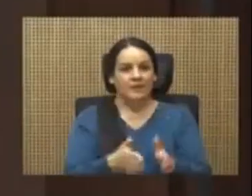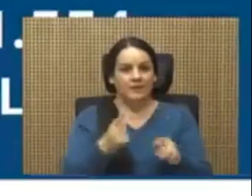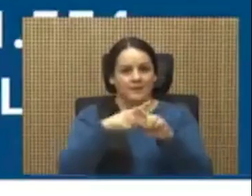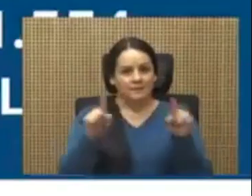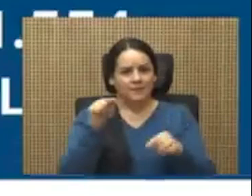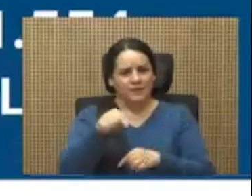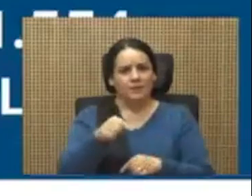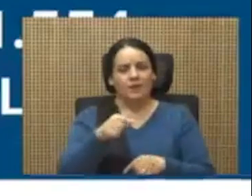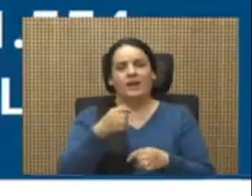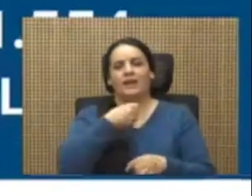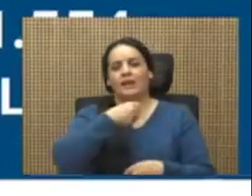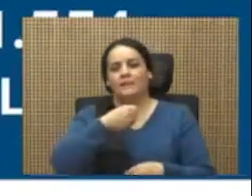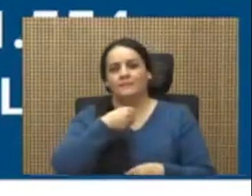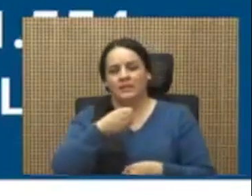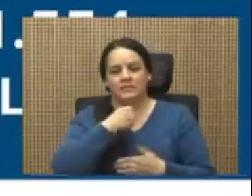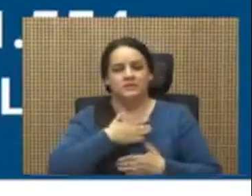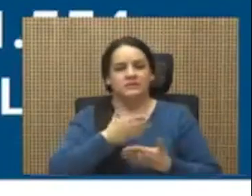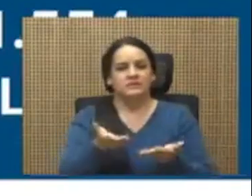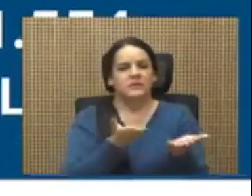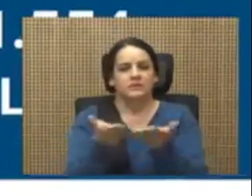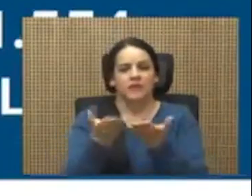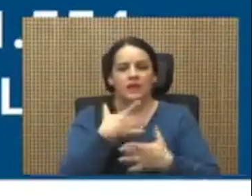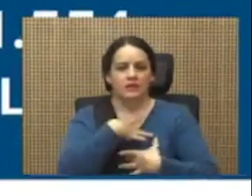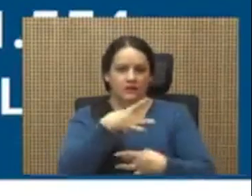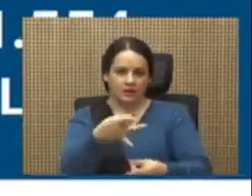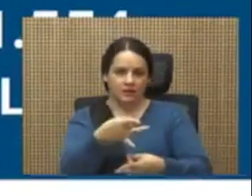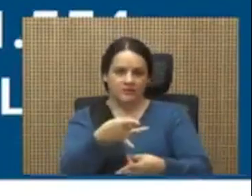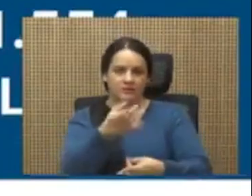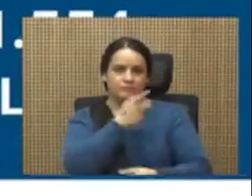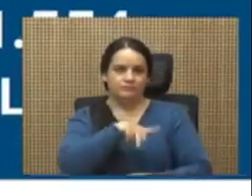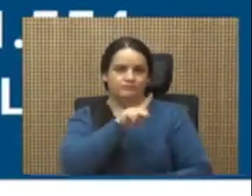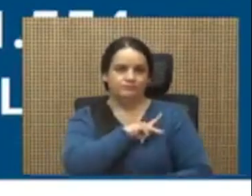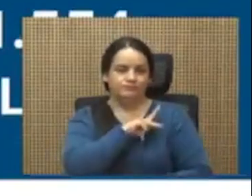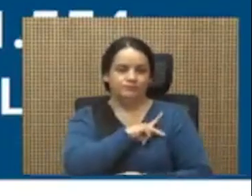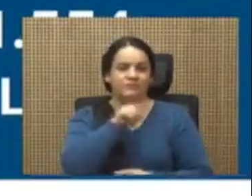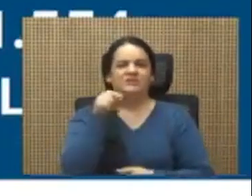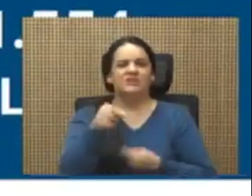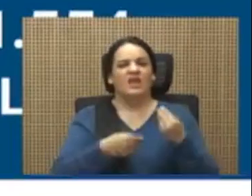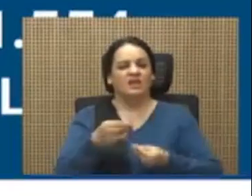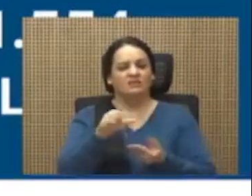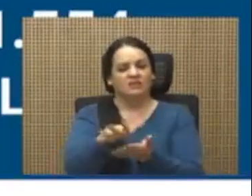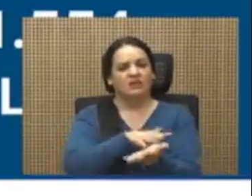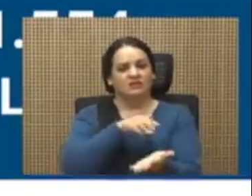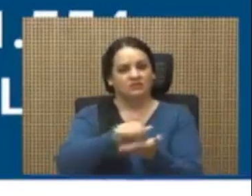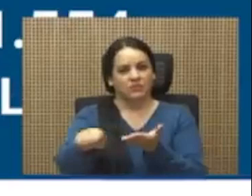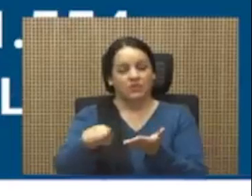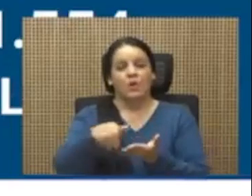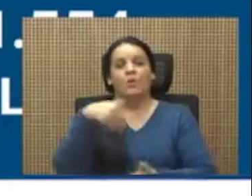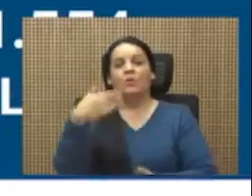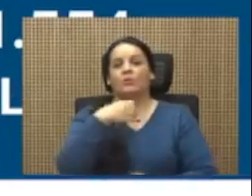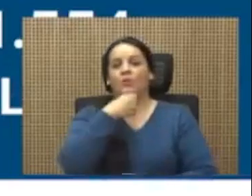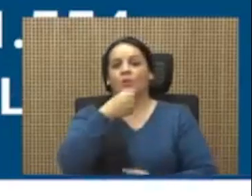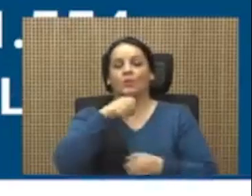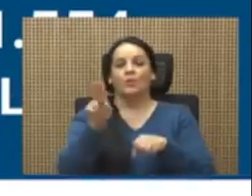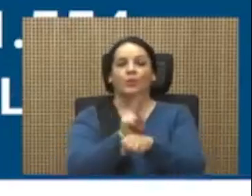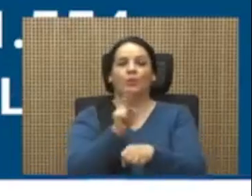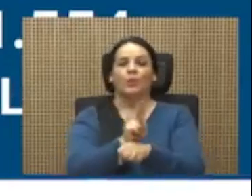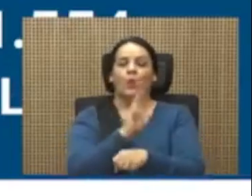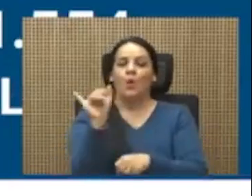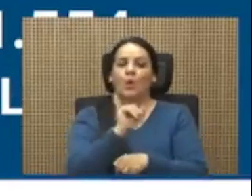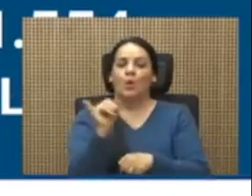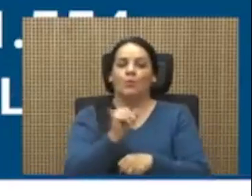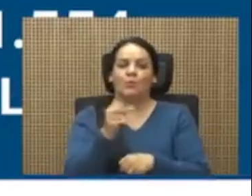a intereses particulares en cambio la destruye cuando la prensa es utilizada como una palanca